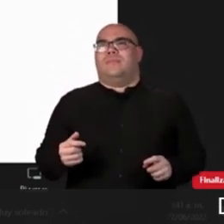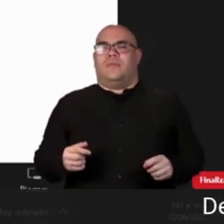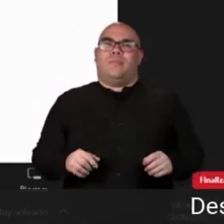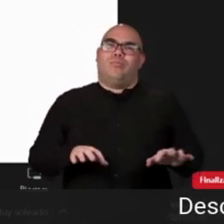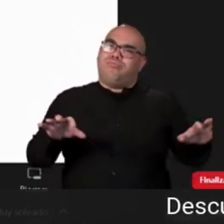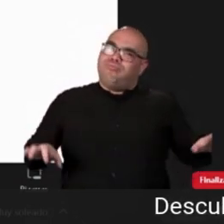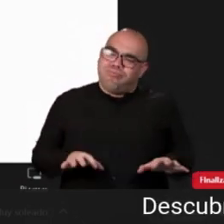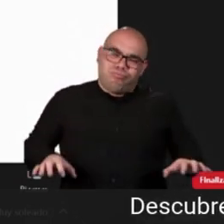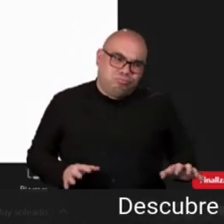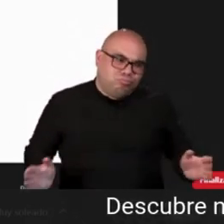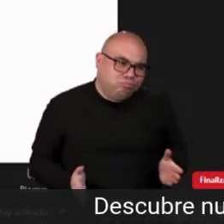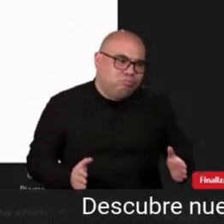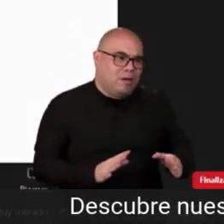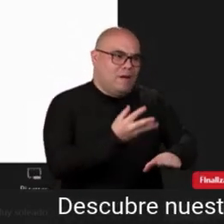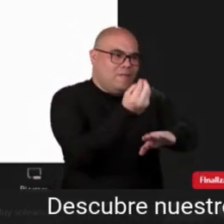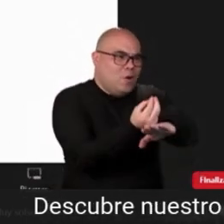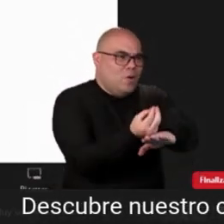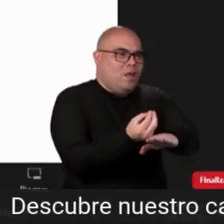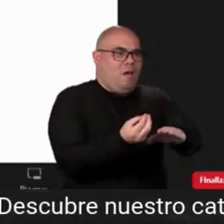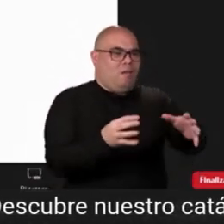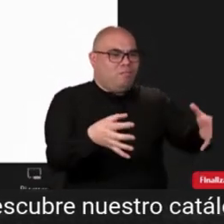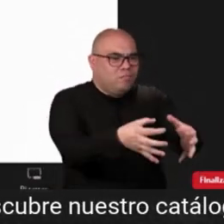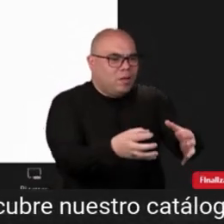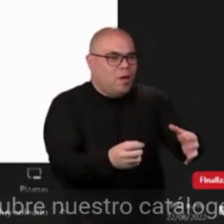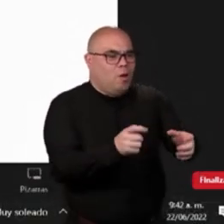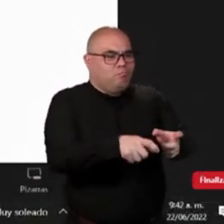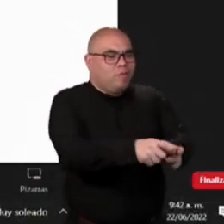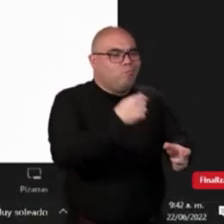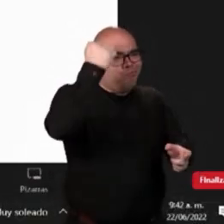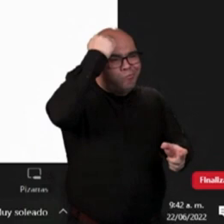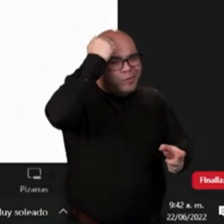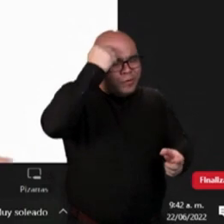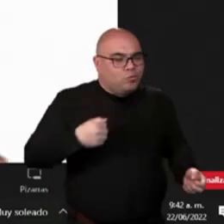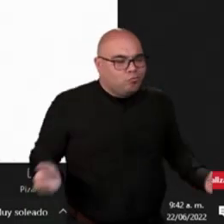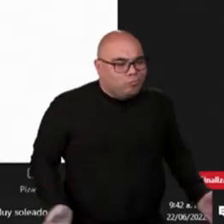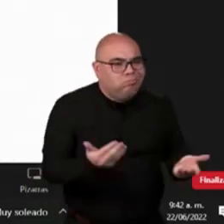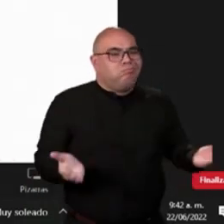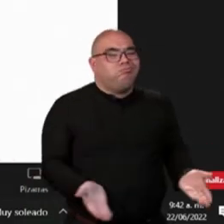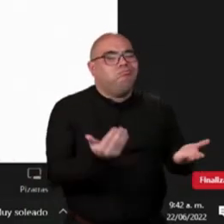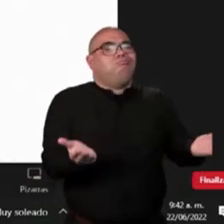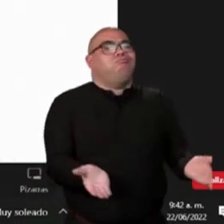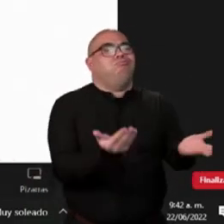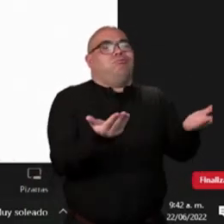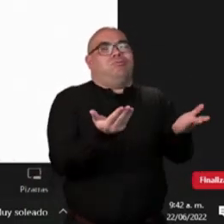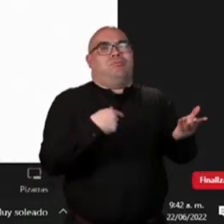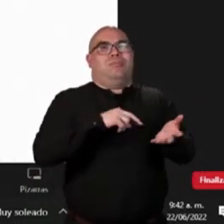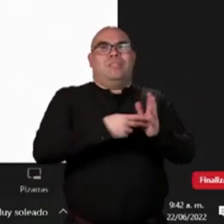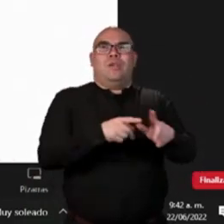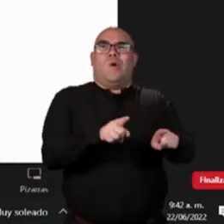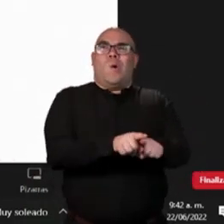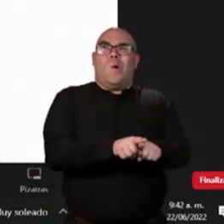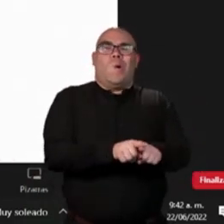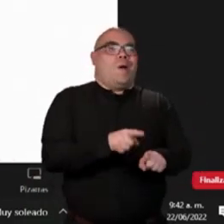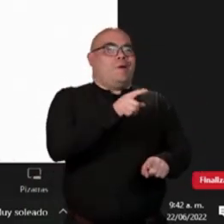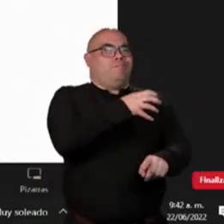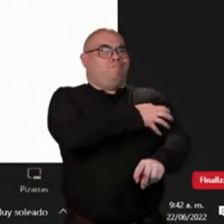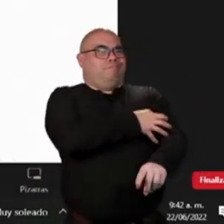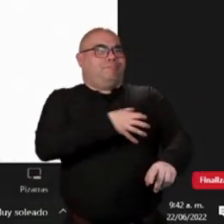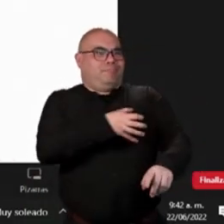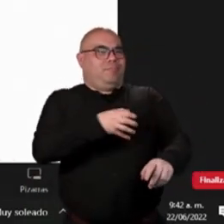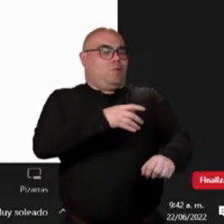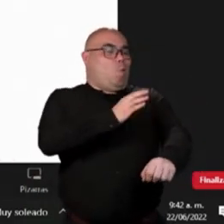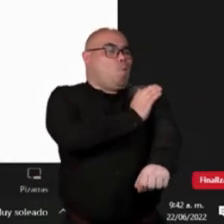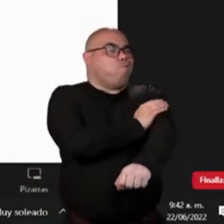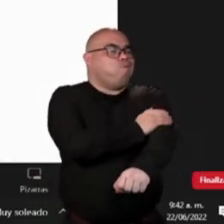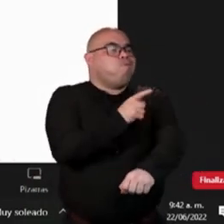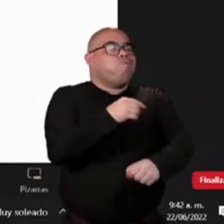movilizar a la facultad, a los profesores, y a hacer como un movimiento del músculo de innovación de